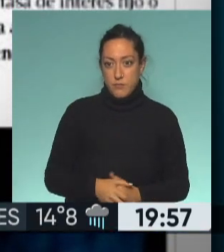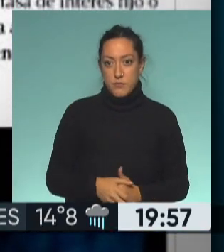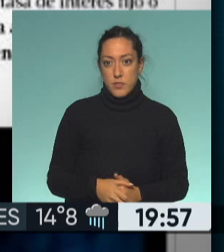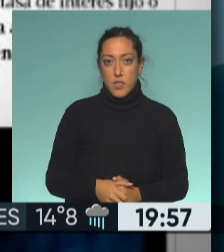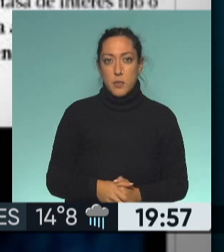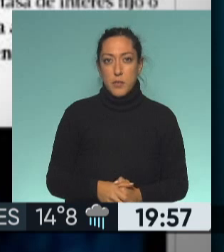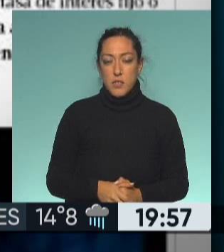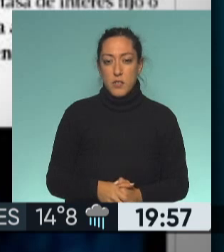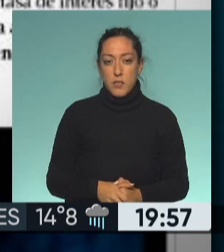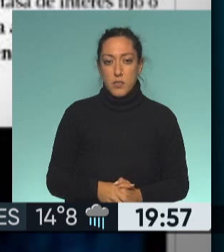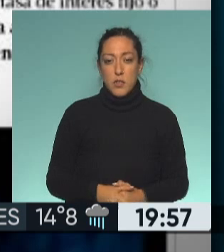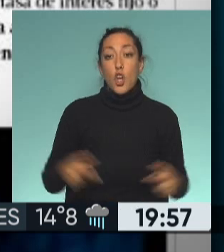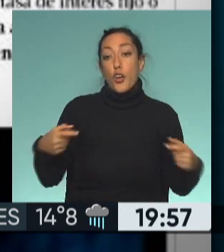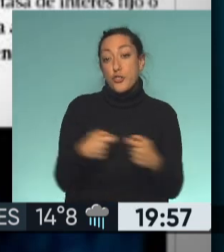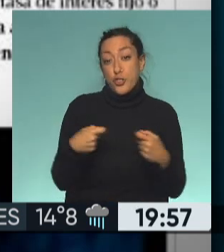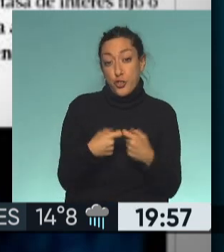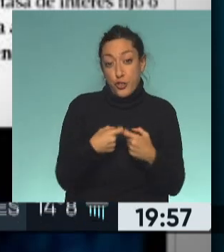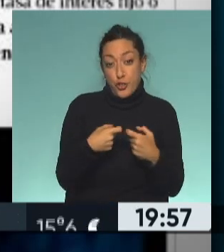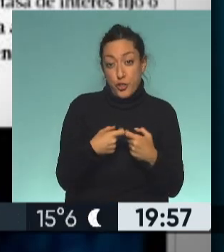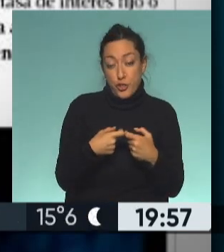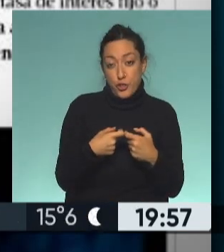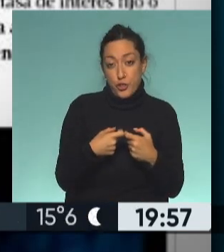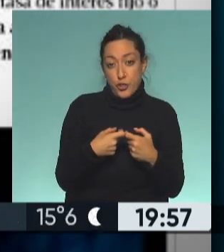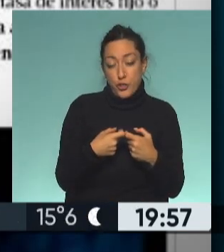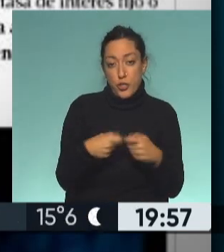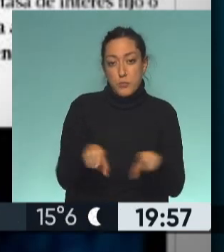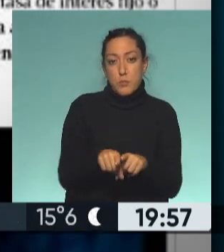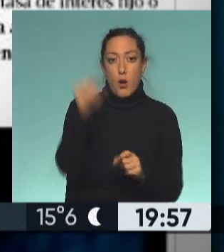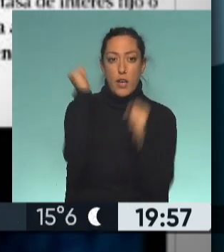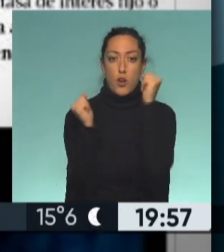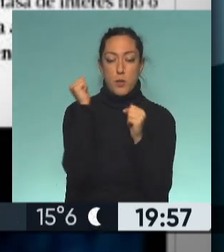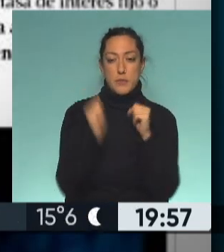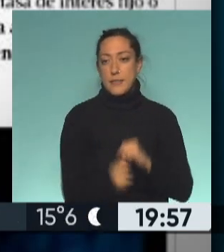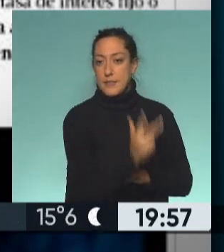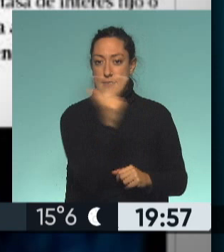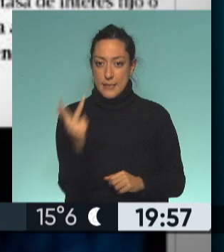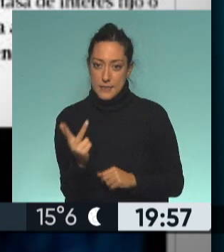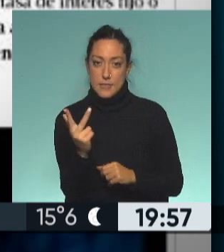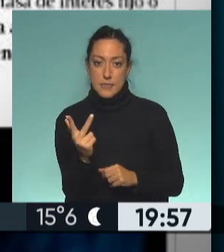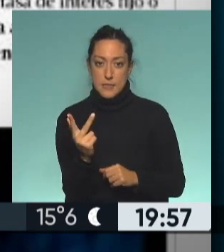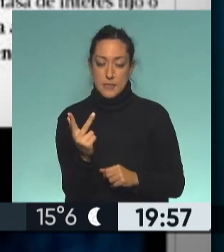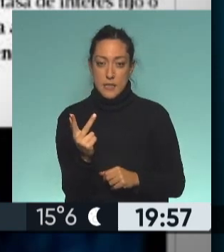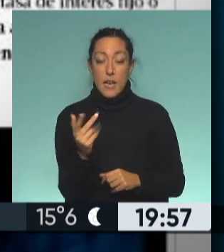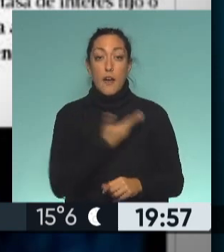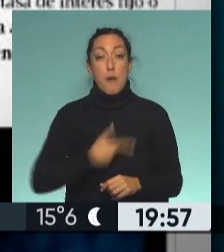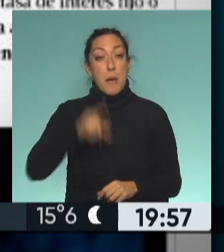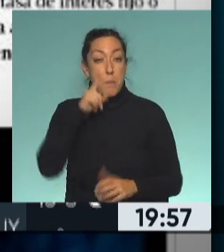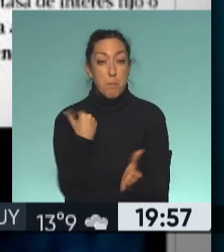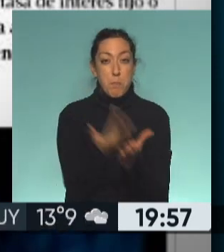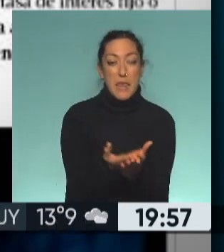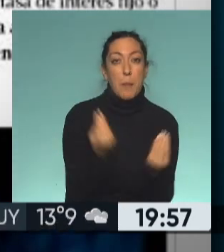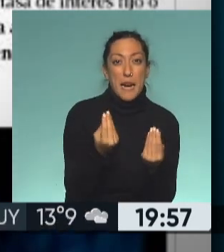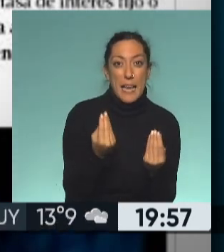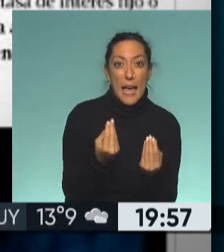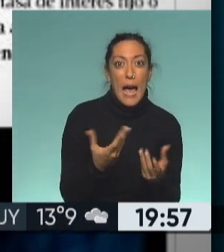Señor Carón. socio Claver Carón. de los tres economistas que fueron a pedirle Claro. al fondo que no ayude Claro, a